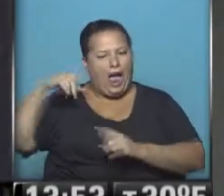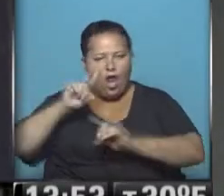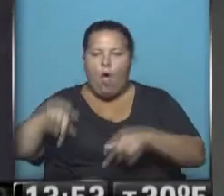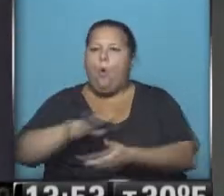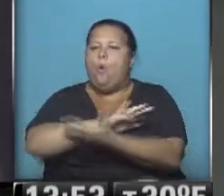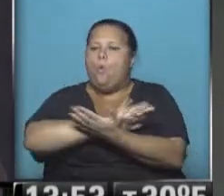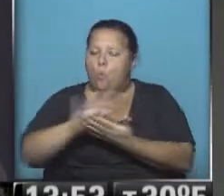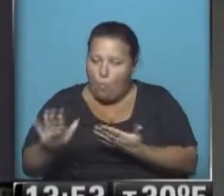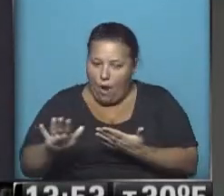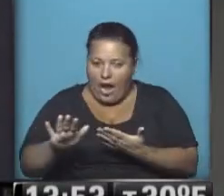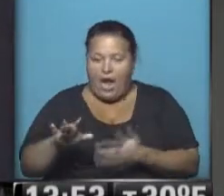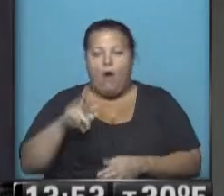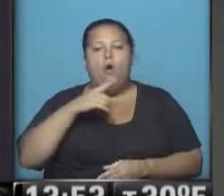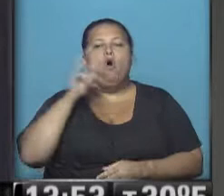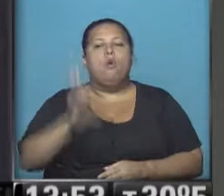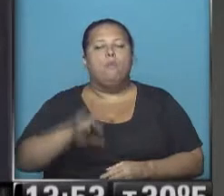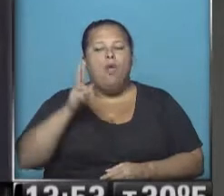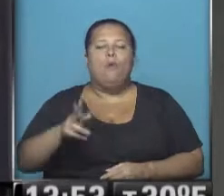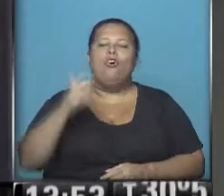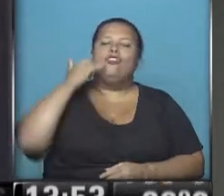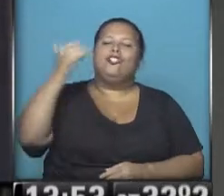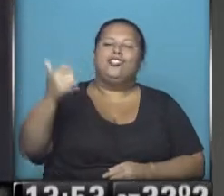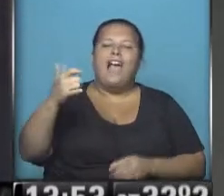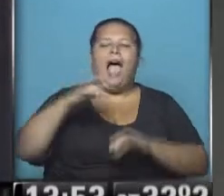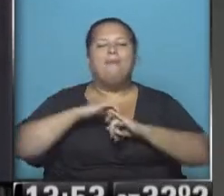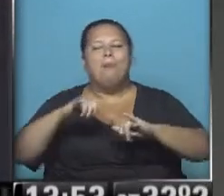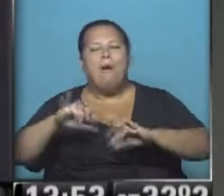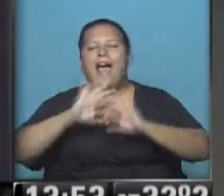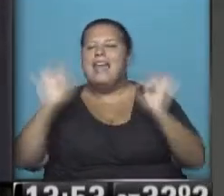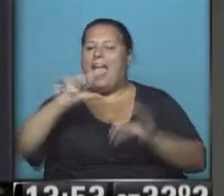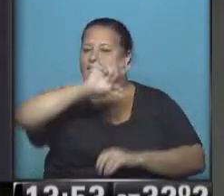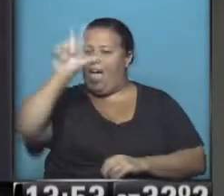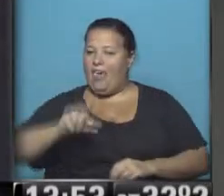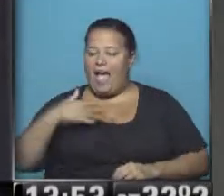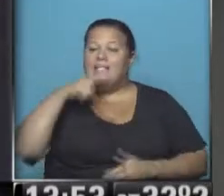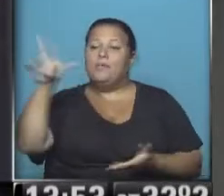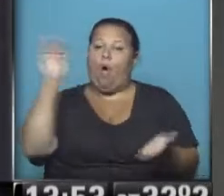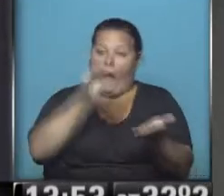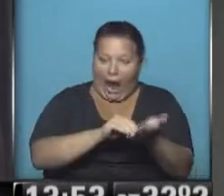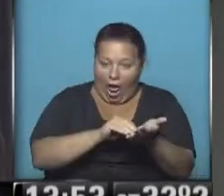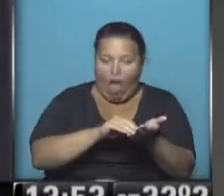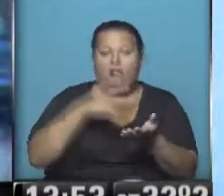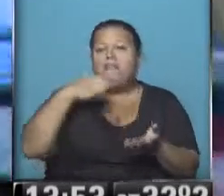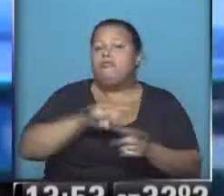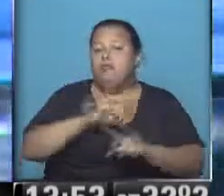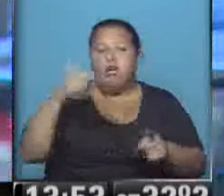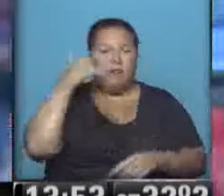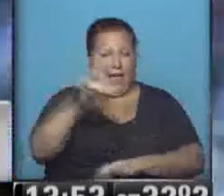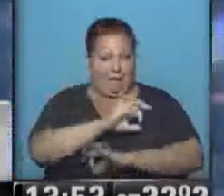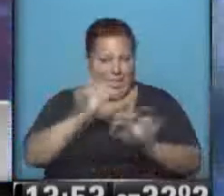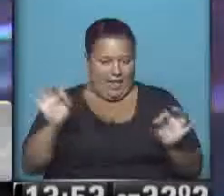renovado que no acepta llamadas de ninguna parte del país si usted se anota y así lo decide